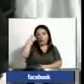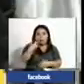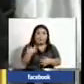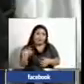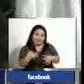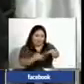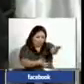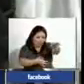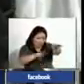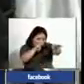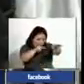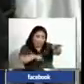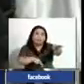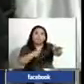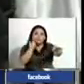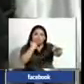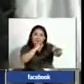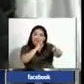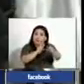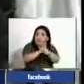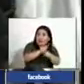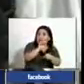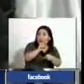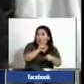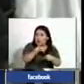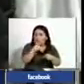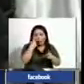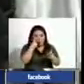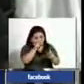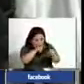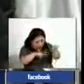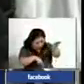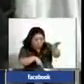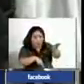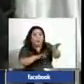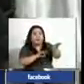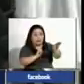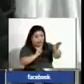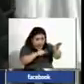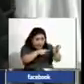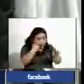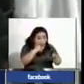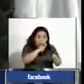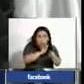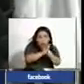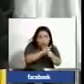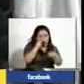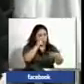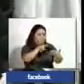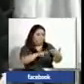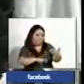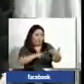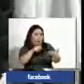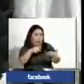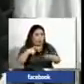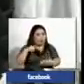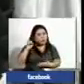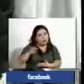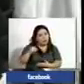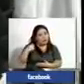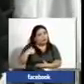resultado de esa prueba porque de ser positivo vamos a hacer una valoración diferente a lo que estoy diciendo